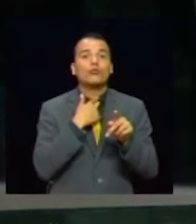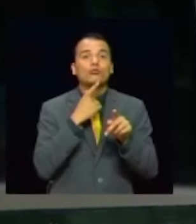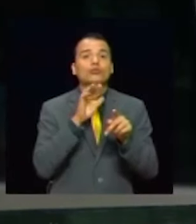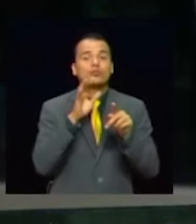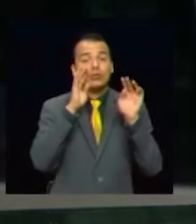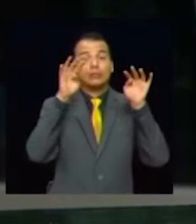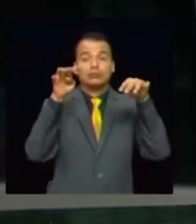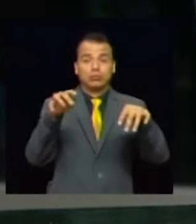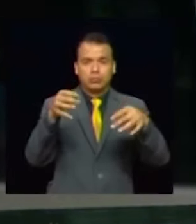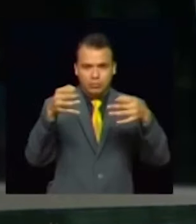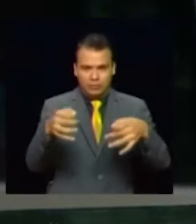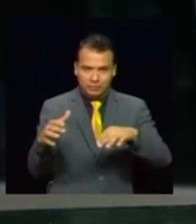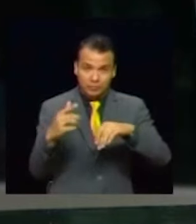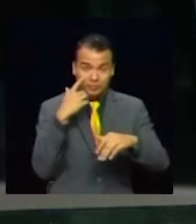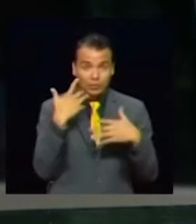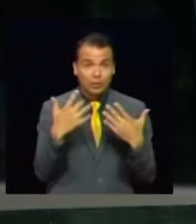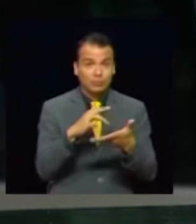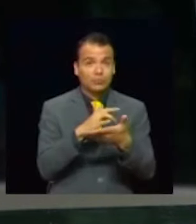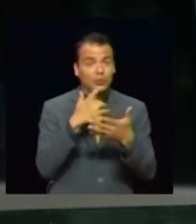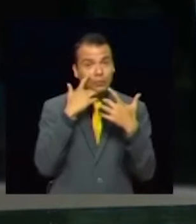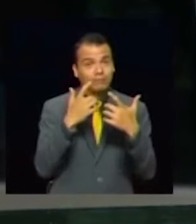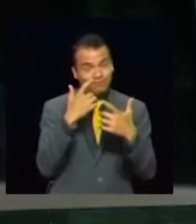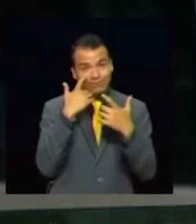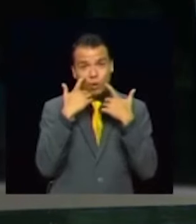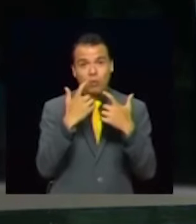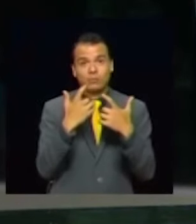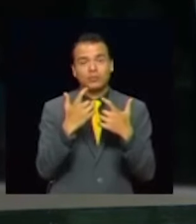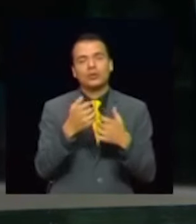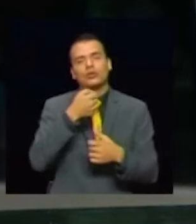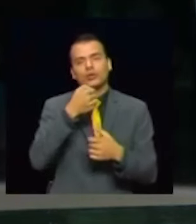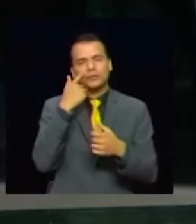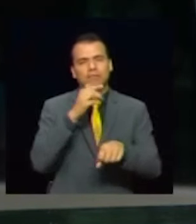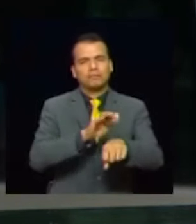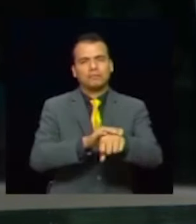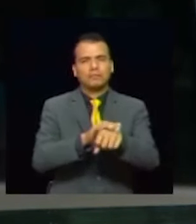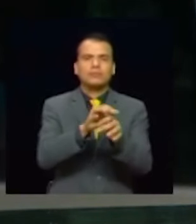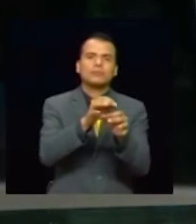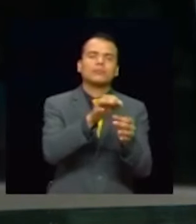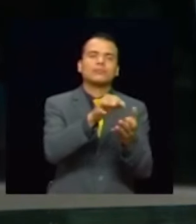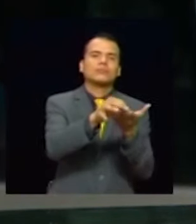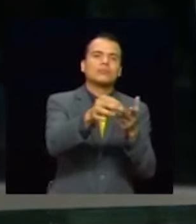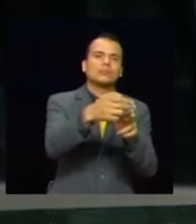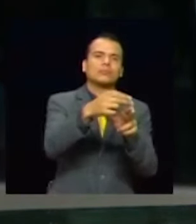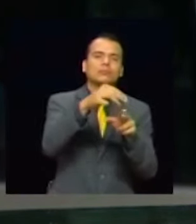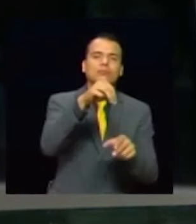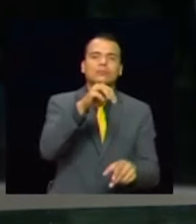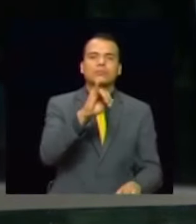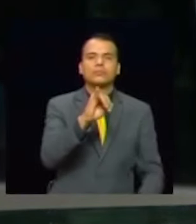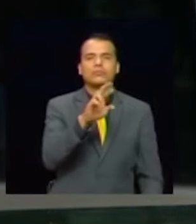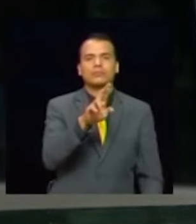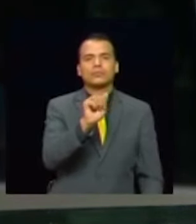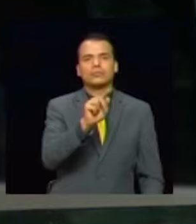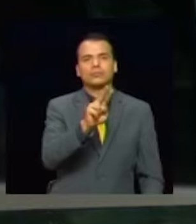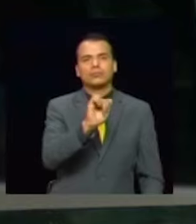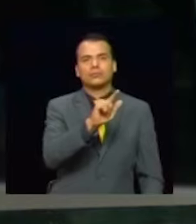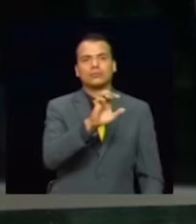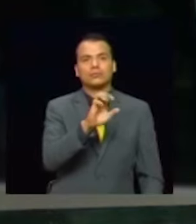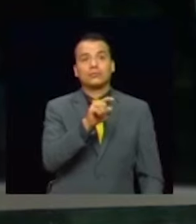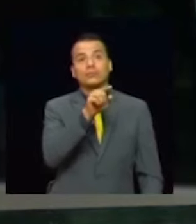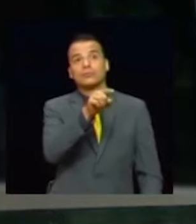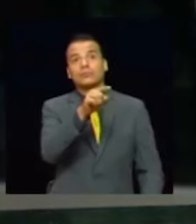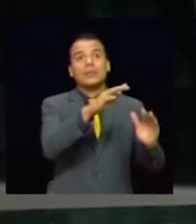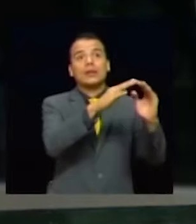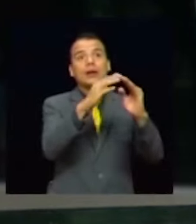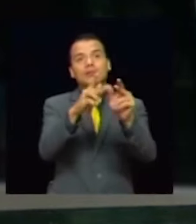Y mucha atención porque hasta ahora se presentan enfrentamientos en el sector de Miravalle. Los conductores no han podido subir a las